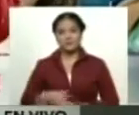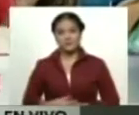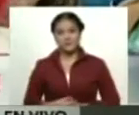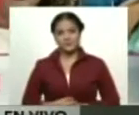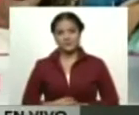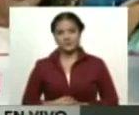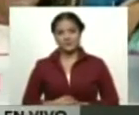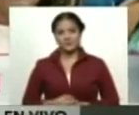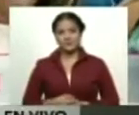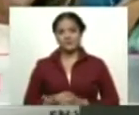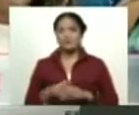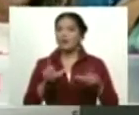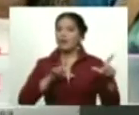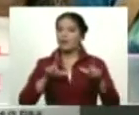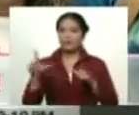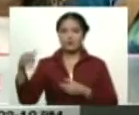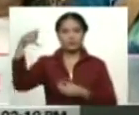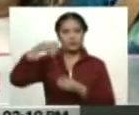Ya ejercida